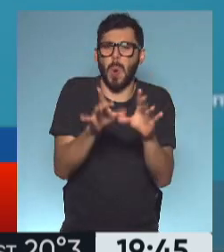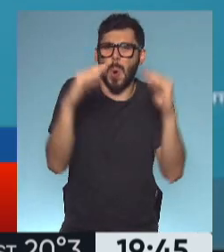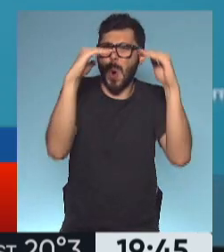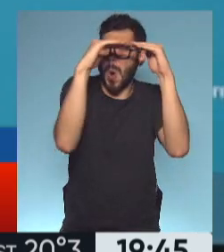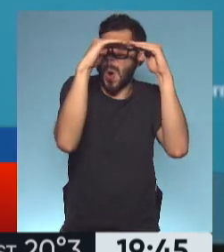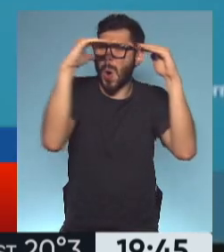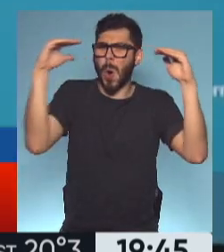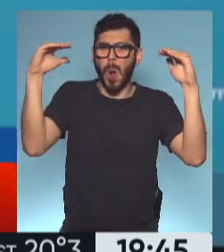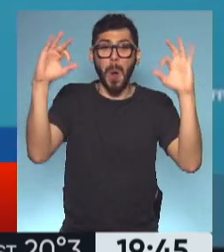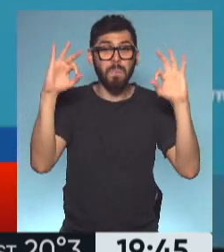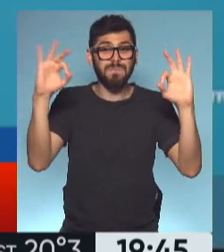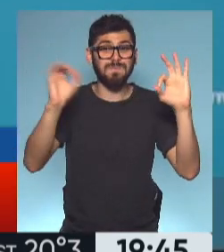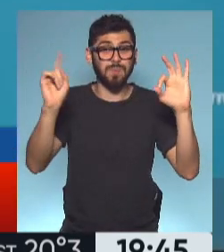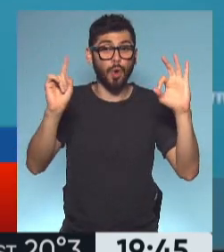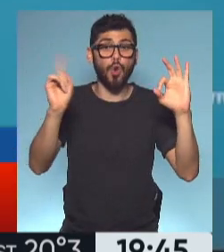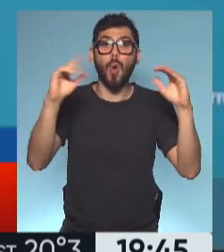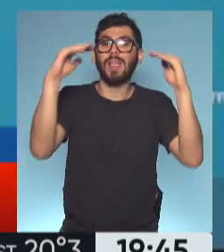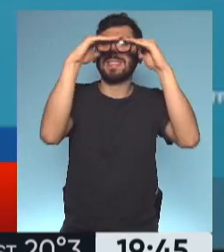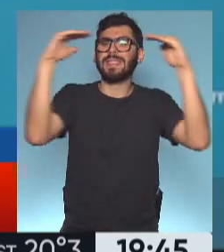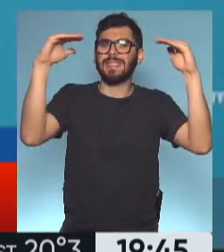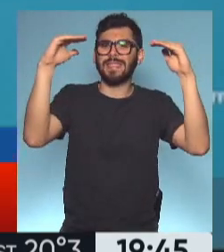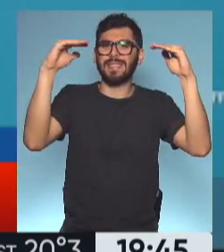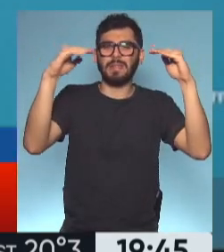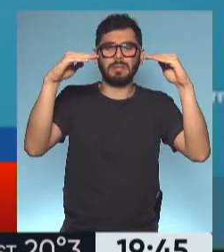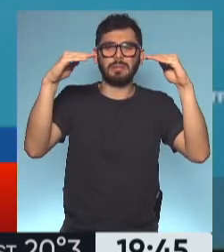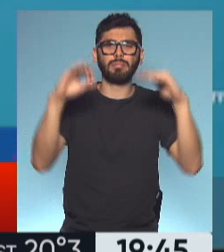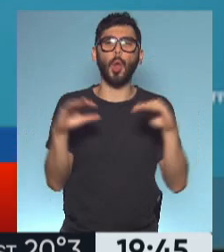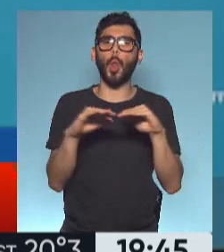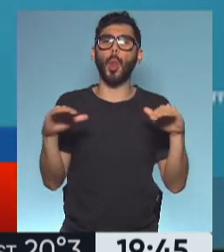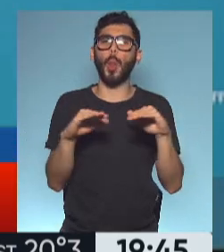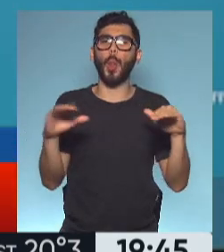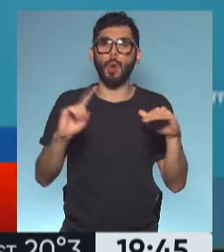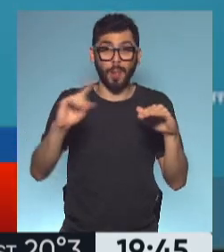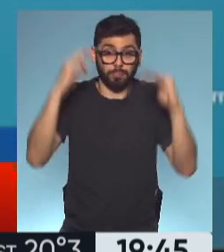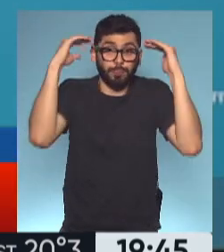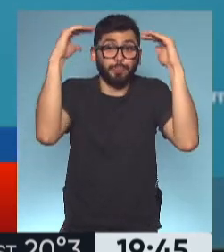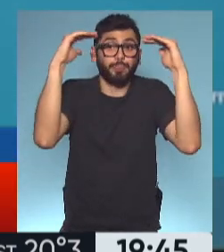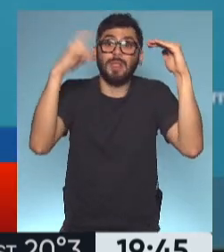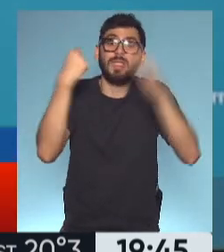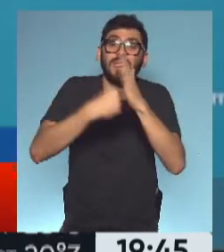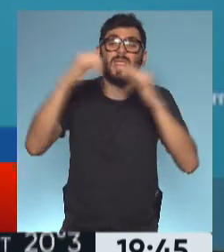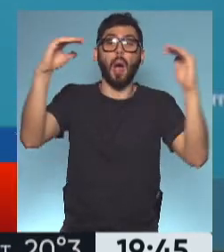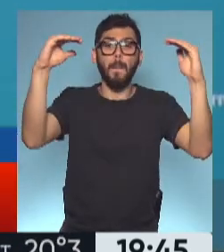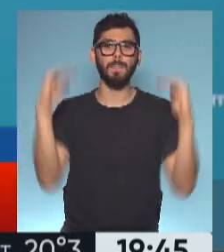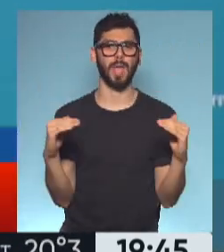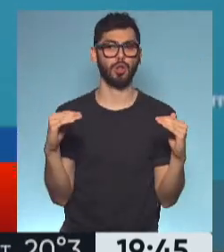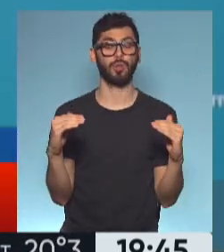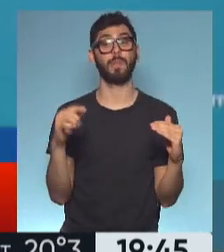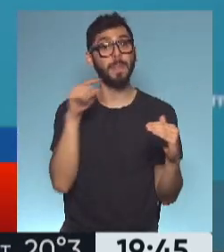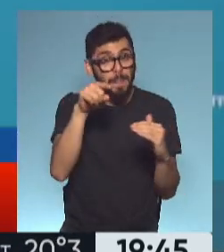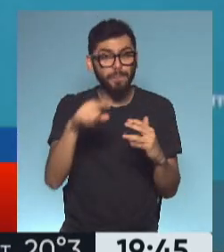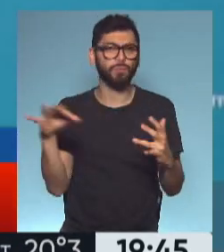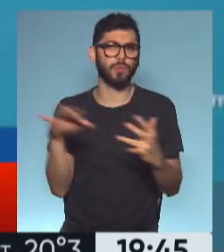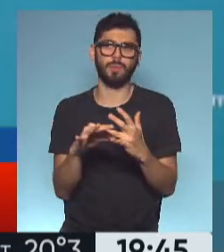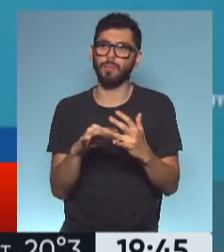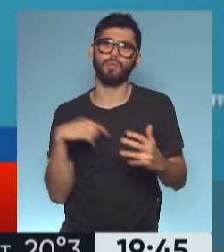la vez pasada decía, no es una meseta, es un altiplano, es inmenso, no es estabilizarlo, es reducirlo. Y es un compromiso que tenemos que